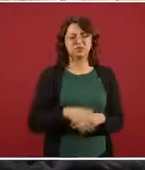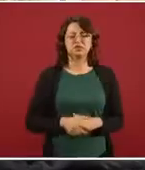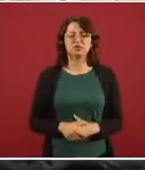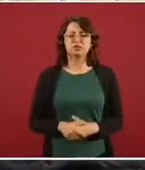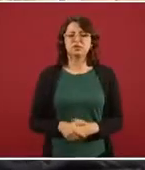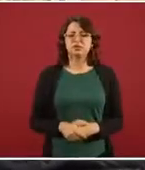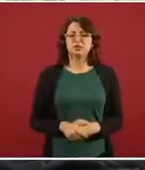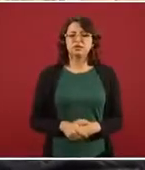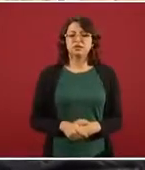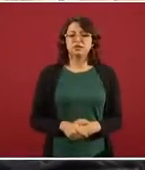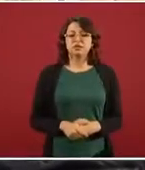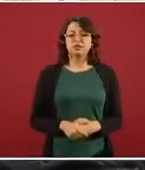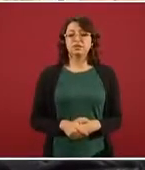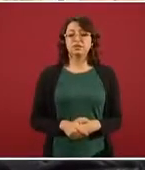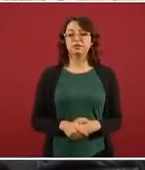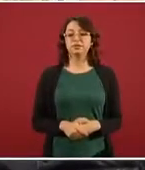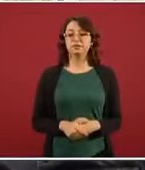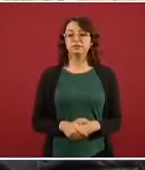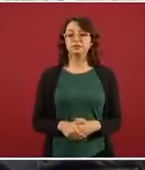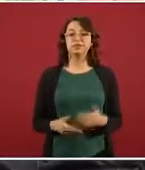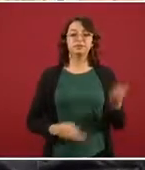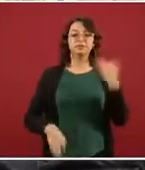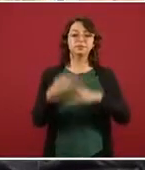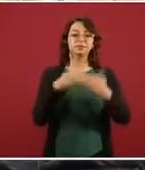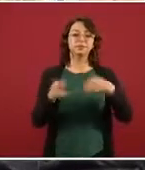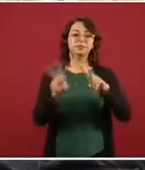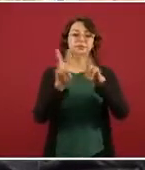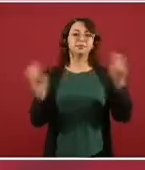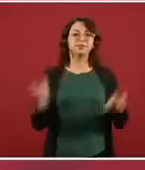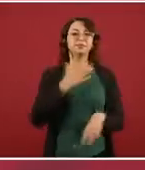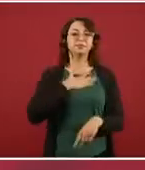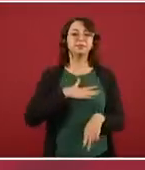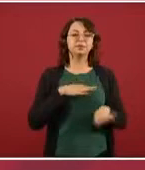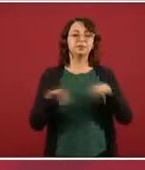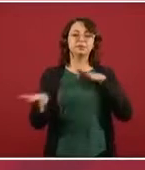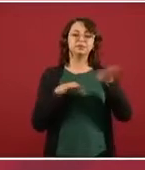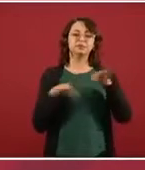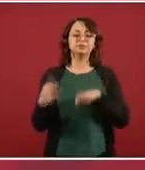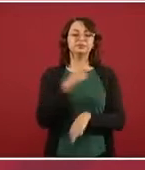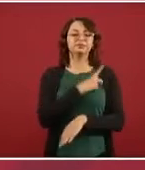todo lo que es justicia laboral se tiene que atender.